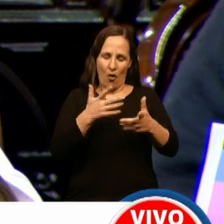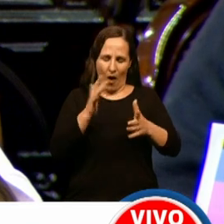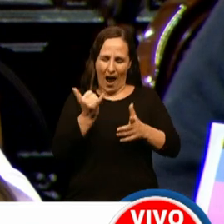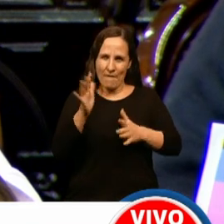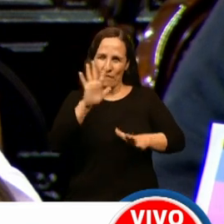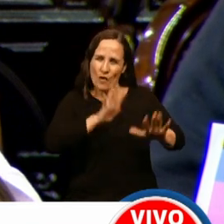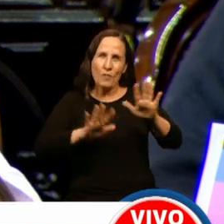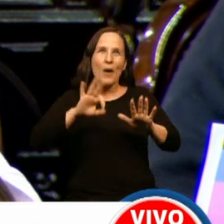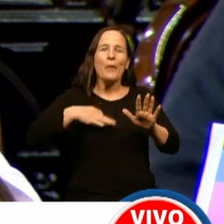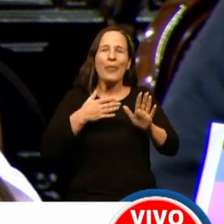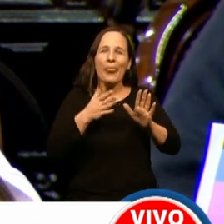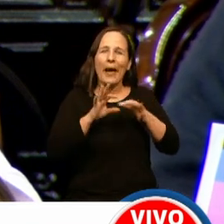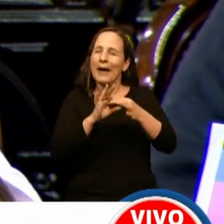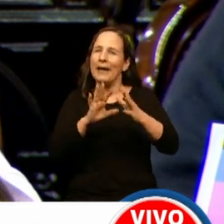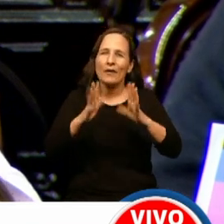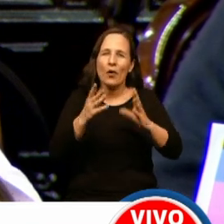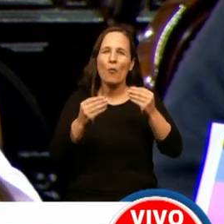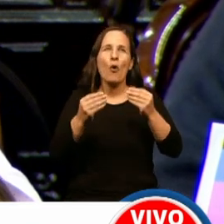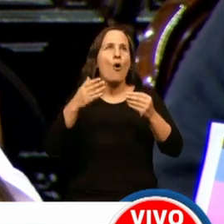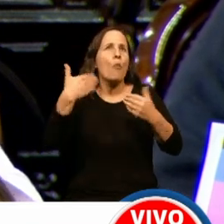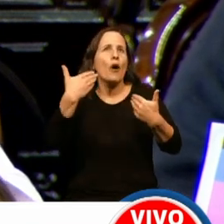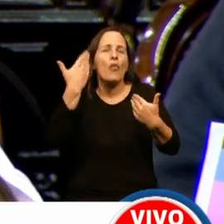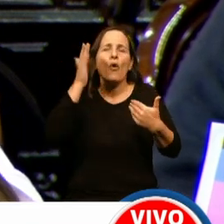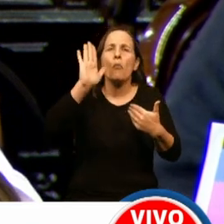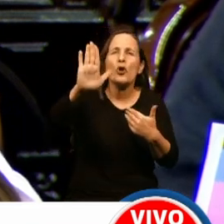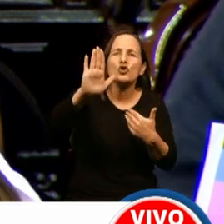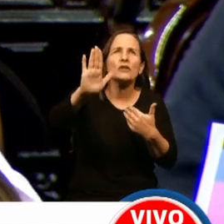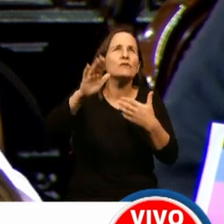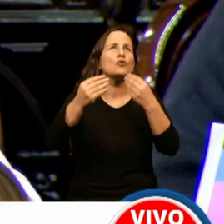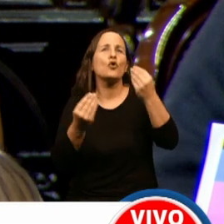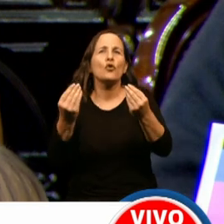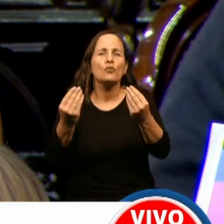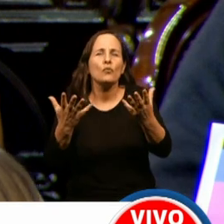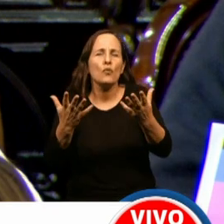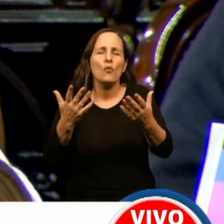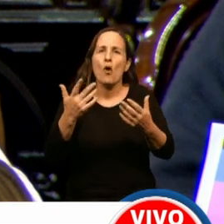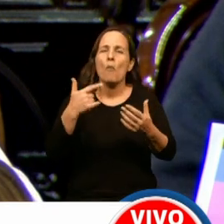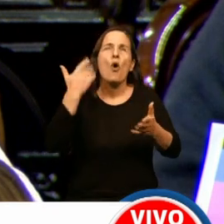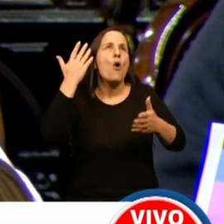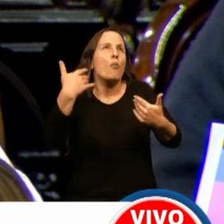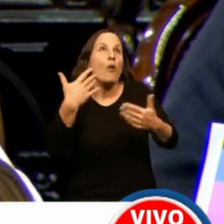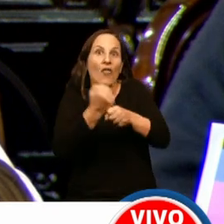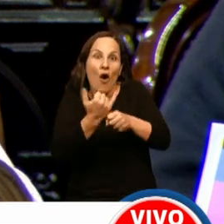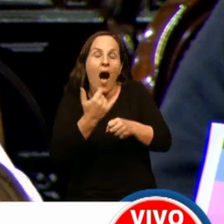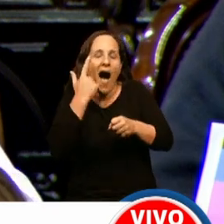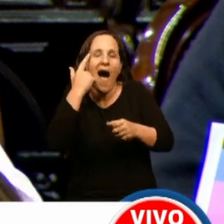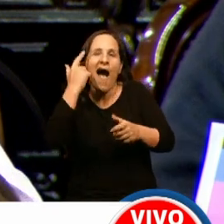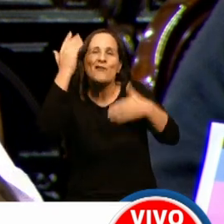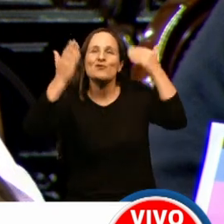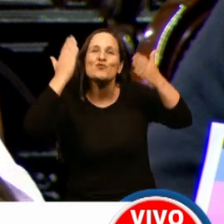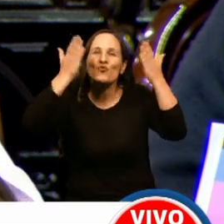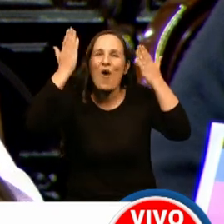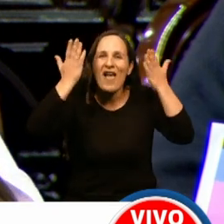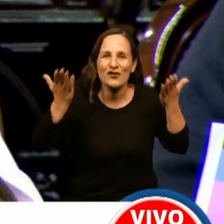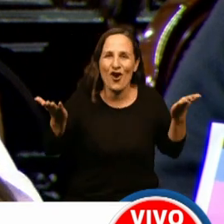porque el trabajo nos permite proyectar porque el trabajo nos permite tener sueños y en